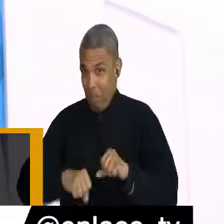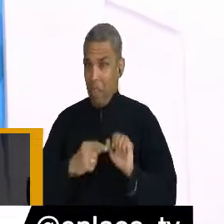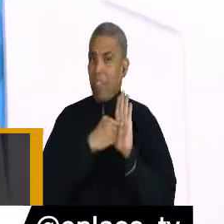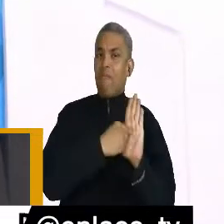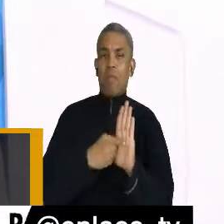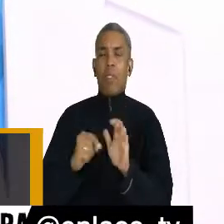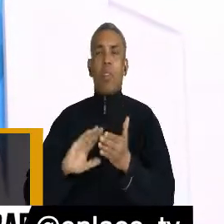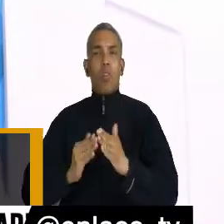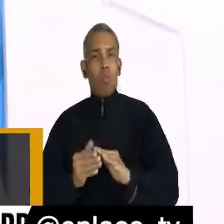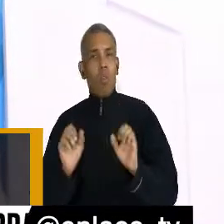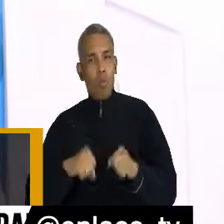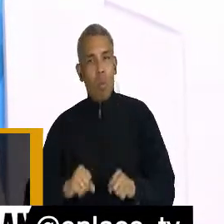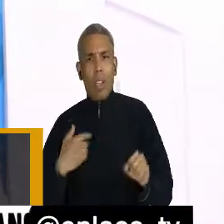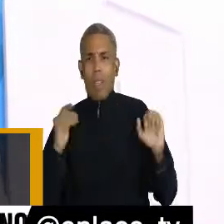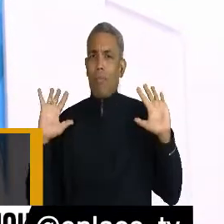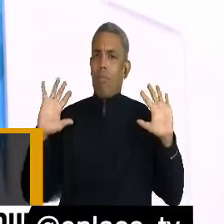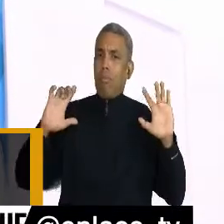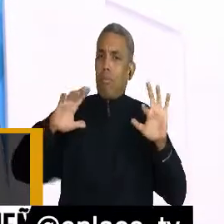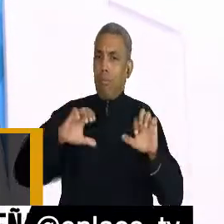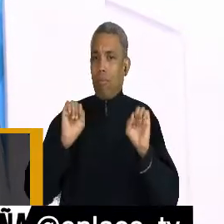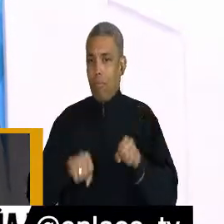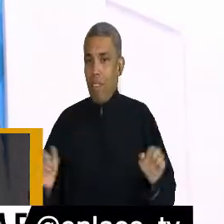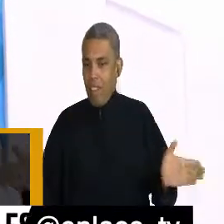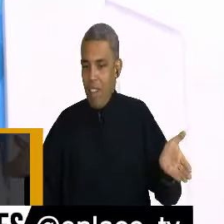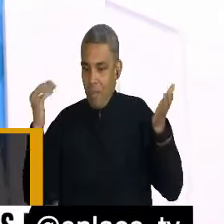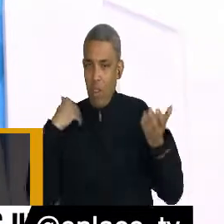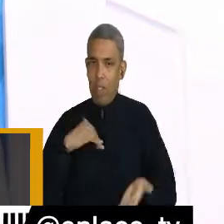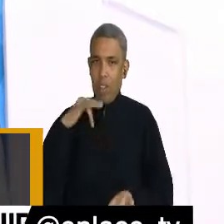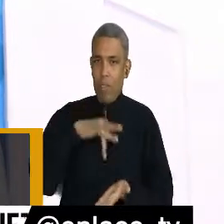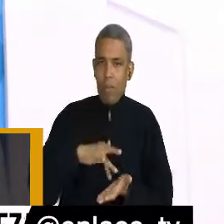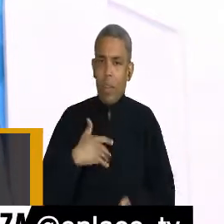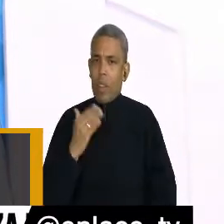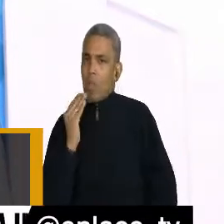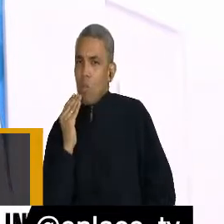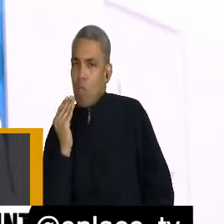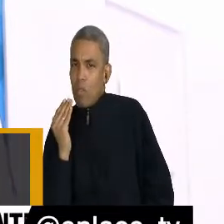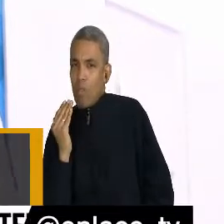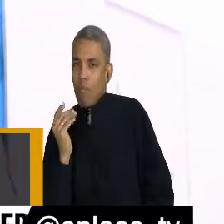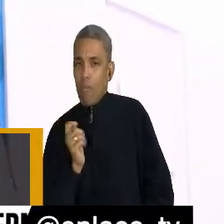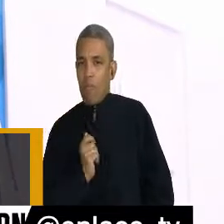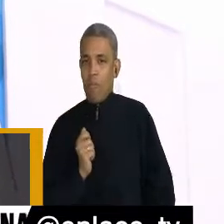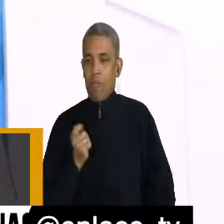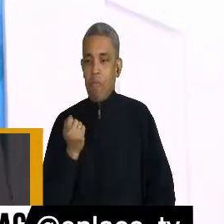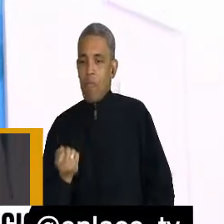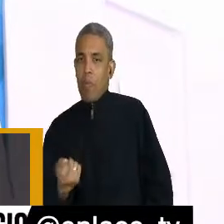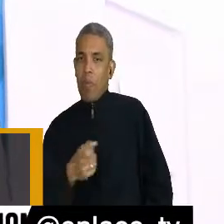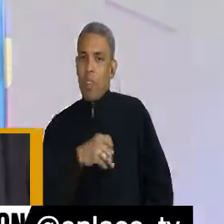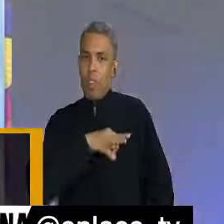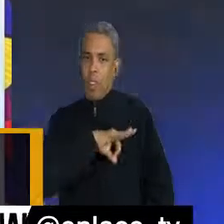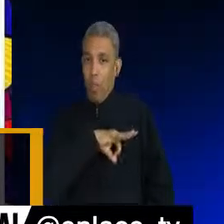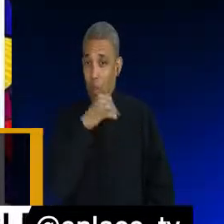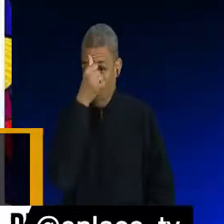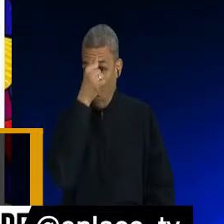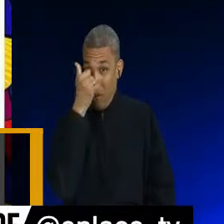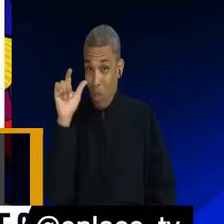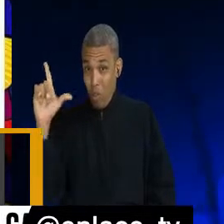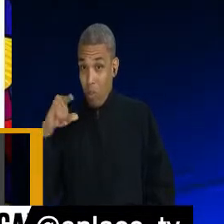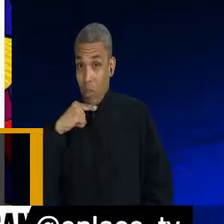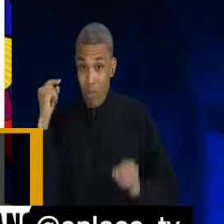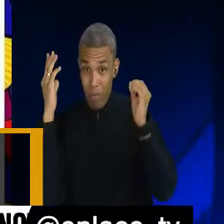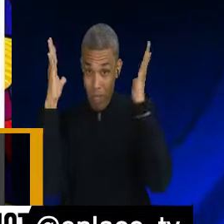a toda la familia que participe y que se vincule. Es este puente que se acerca, entonces queremos mostrar a la comunidad que en